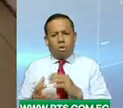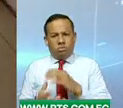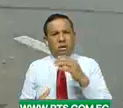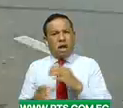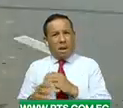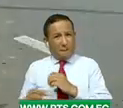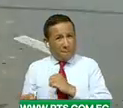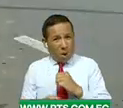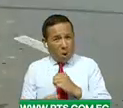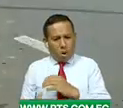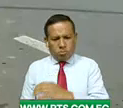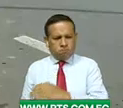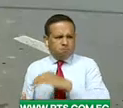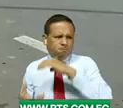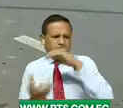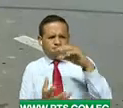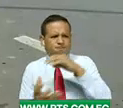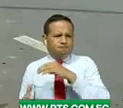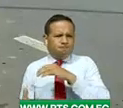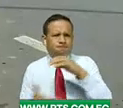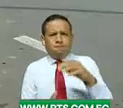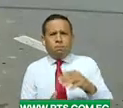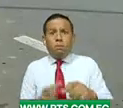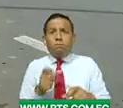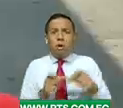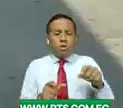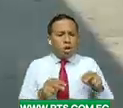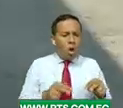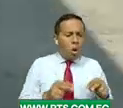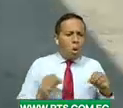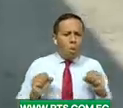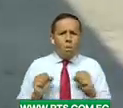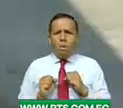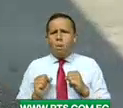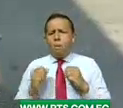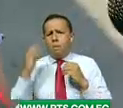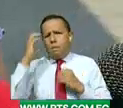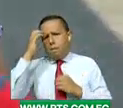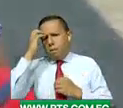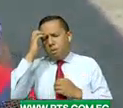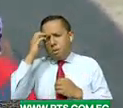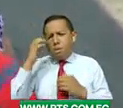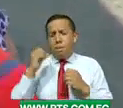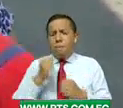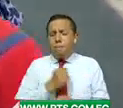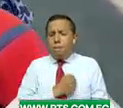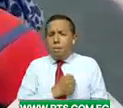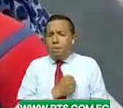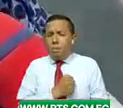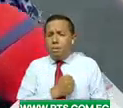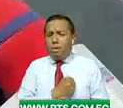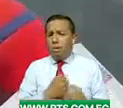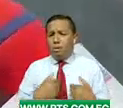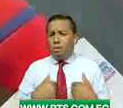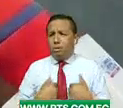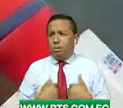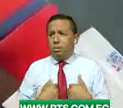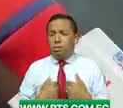que alarmó a los dueños de la casa y moradores del lugar. Sí, claro, estoy asustada. ¿Qué pasó? ¿Qué le contó?